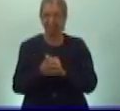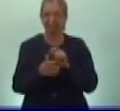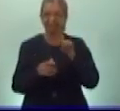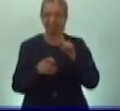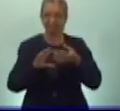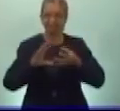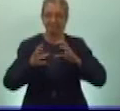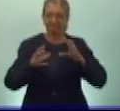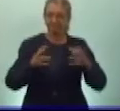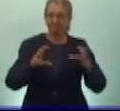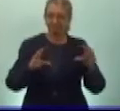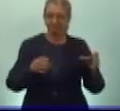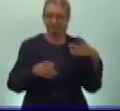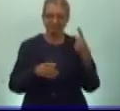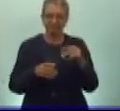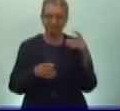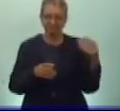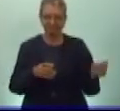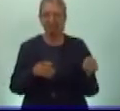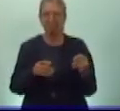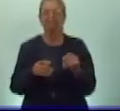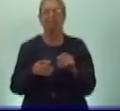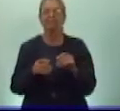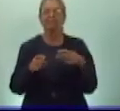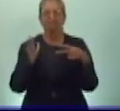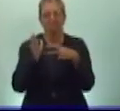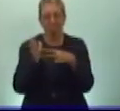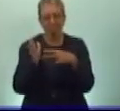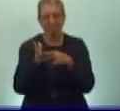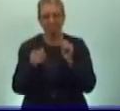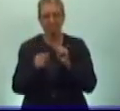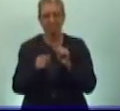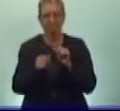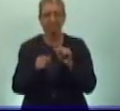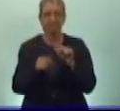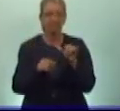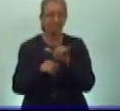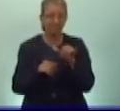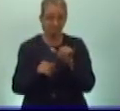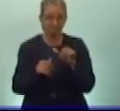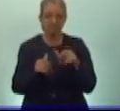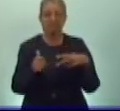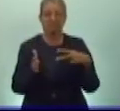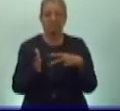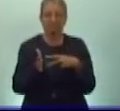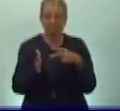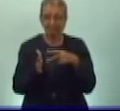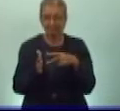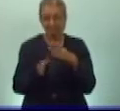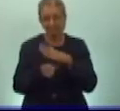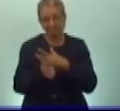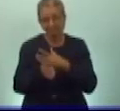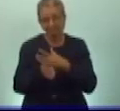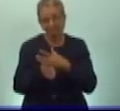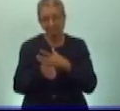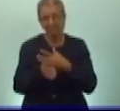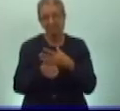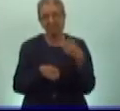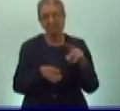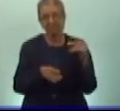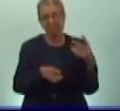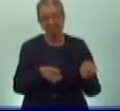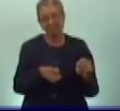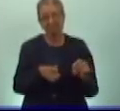los alumnos tengan que dividir, así como también el significado práctico de cada operación de cálculo,